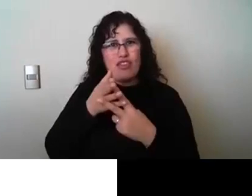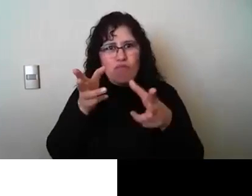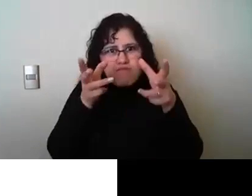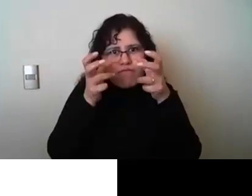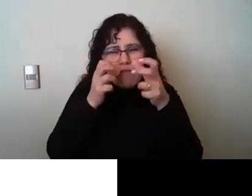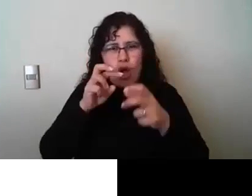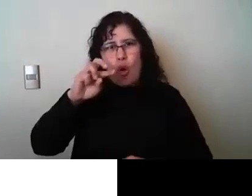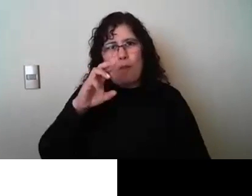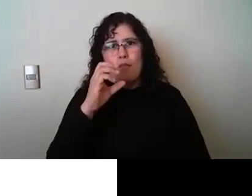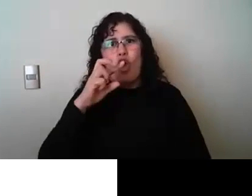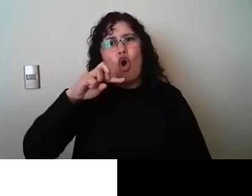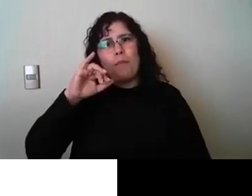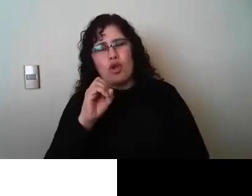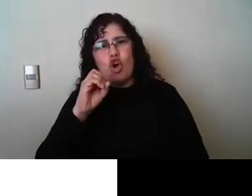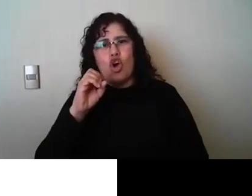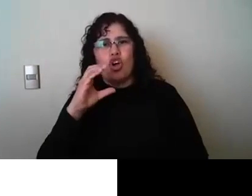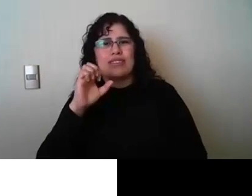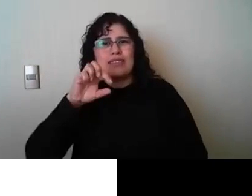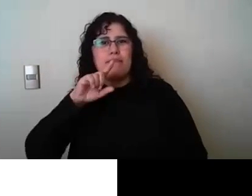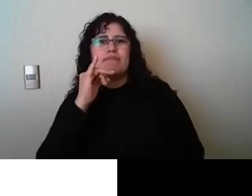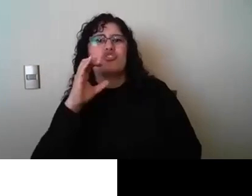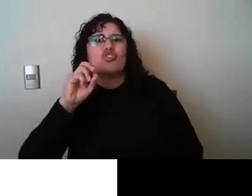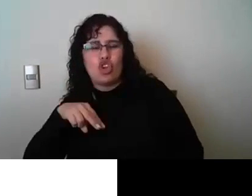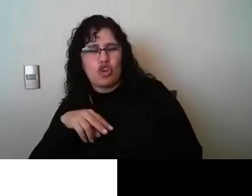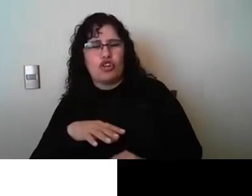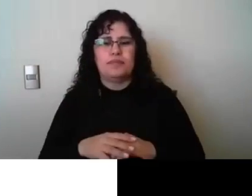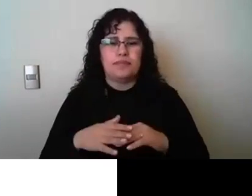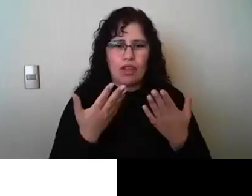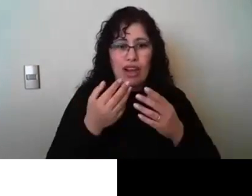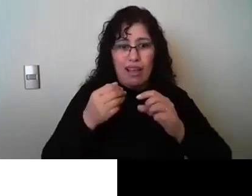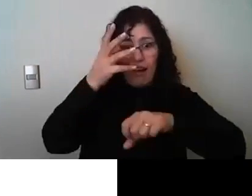se fijan, el complejo de los ventrales posteriores. Y tenemos tres: